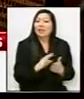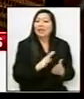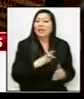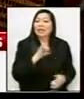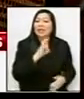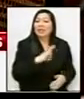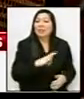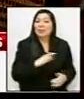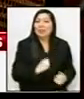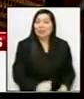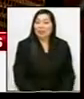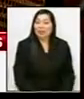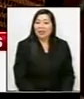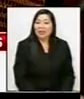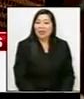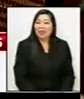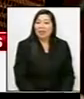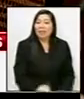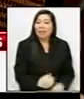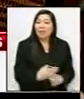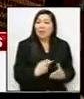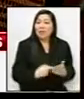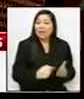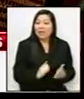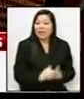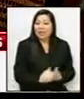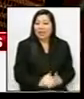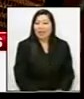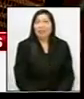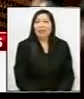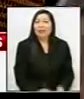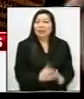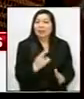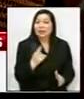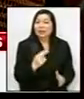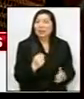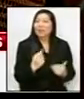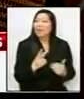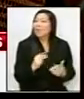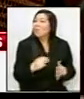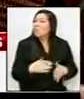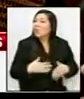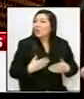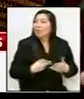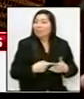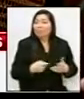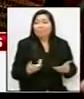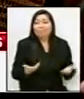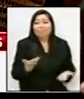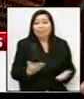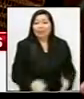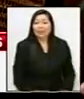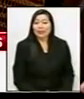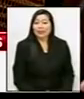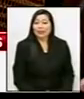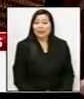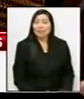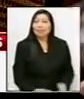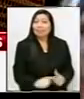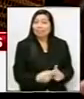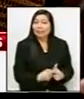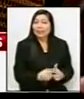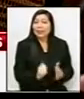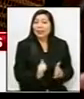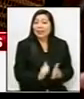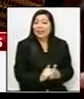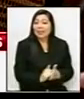espíritu de este tipo penal, que es la organización criminal. Entonces, no podemos salirnos, como le digo, del origen de lo que es